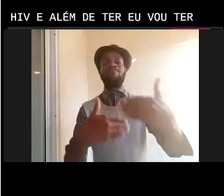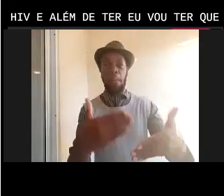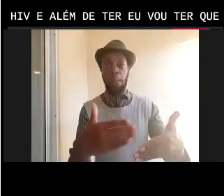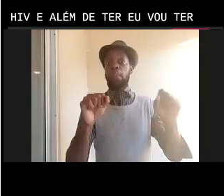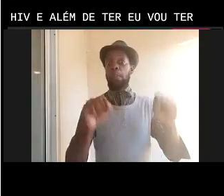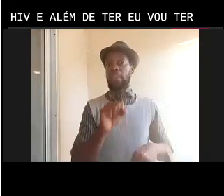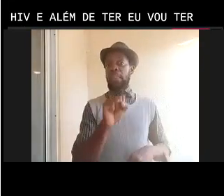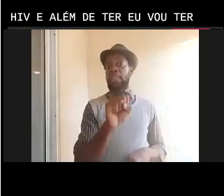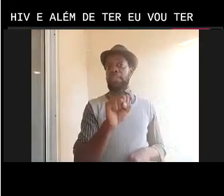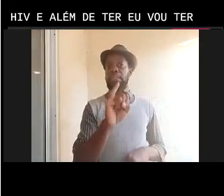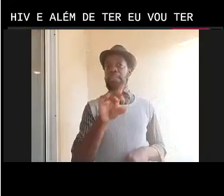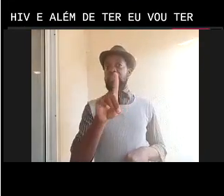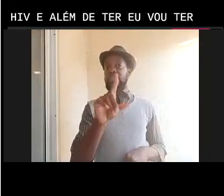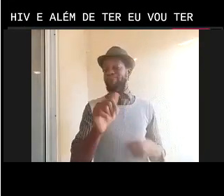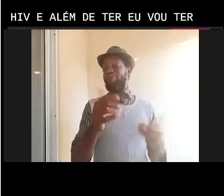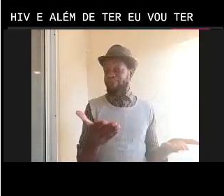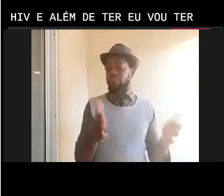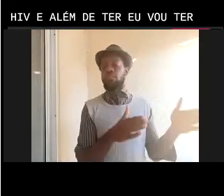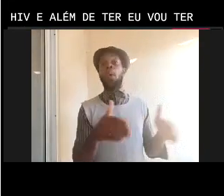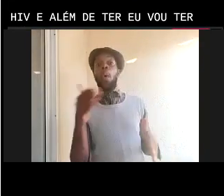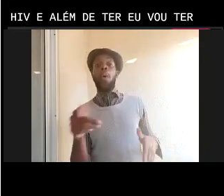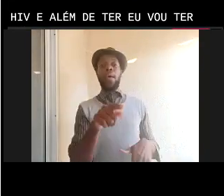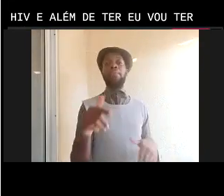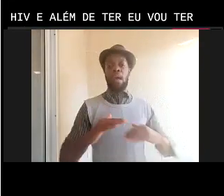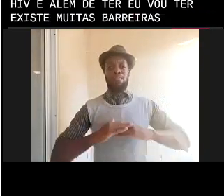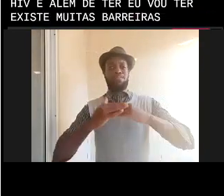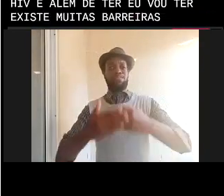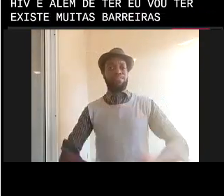Entonces hay muchas barreras que impiden